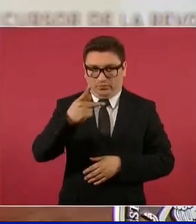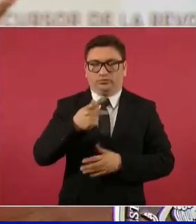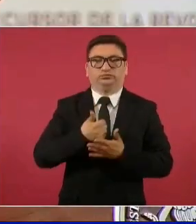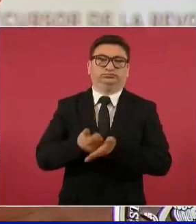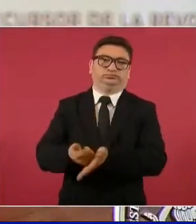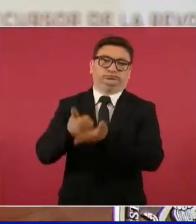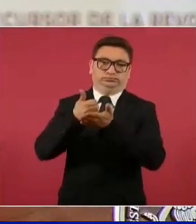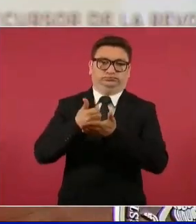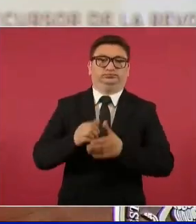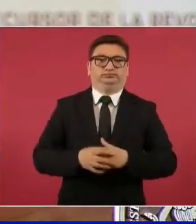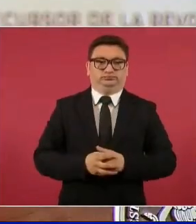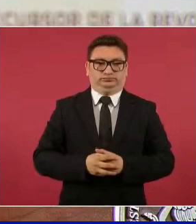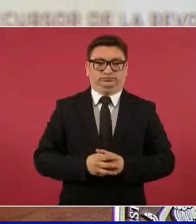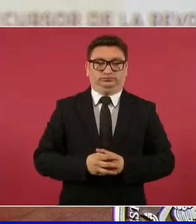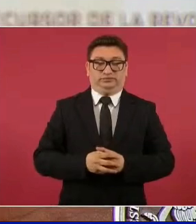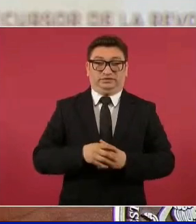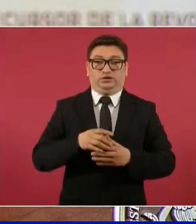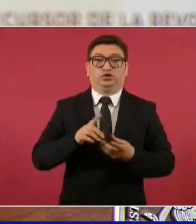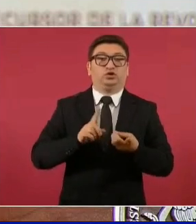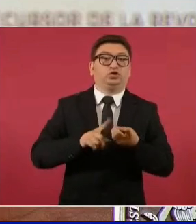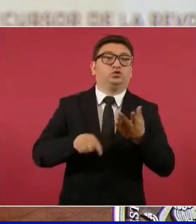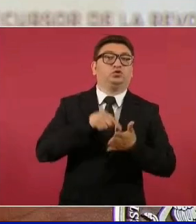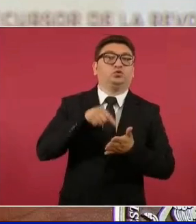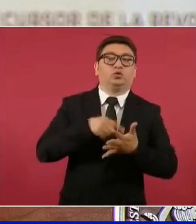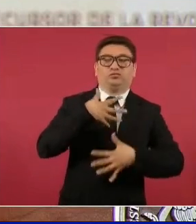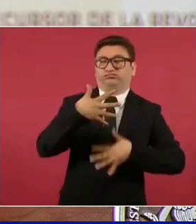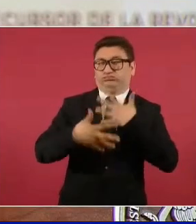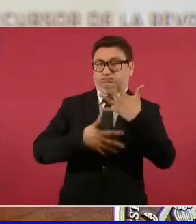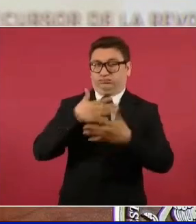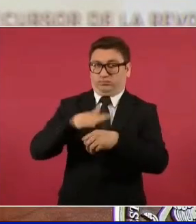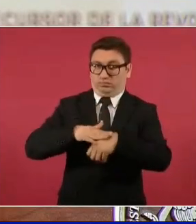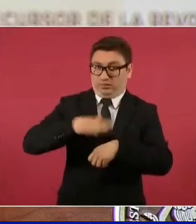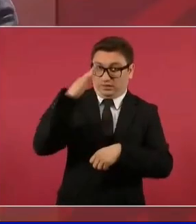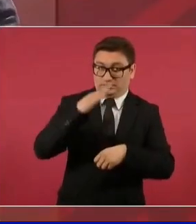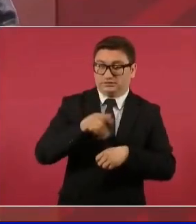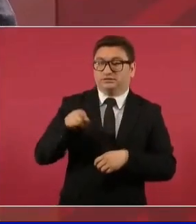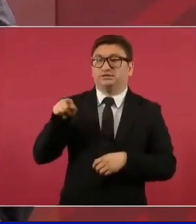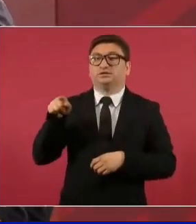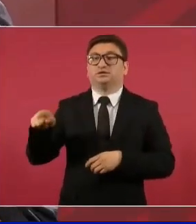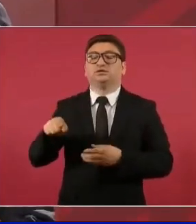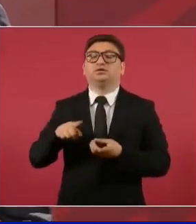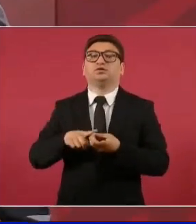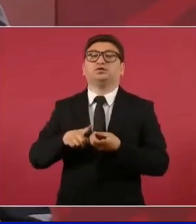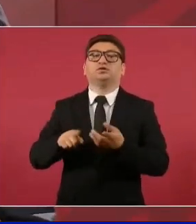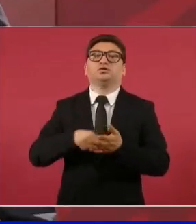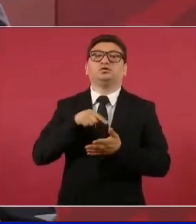Pero es donde hay más violencia y donde hay más pobreza.